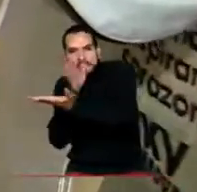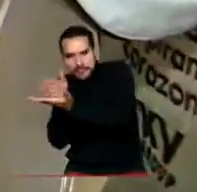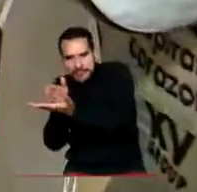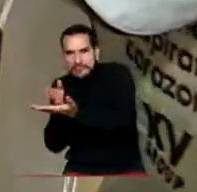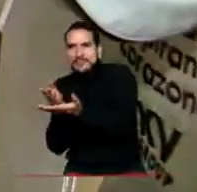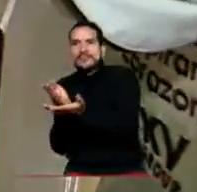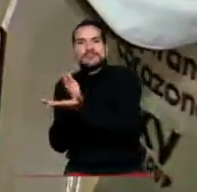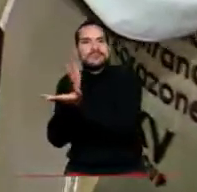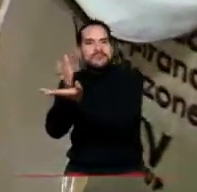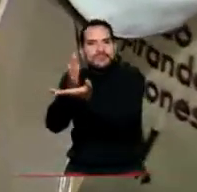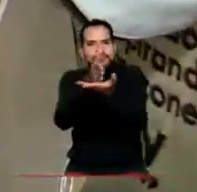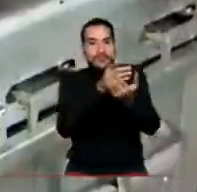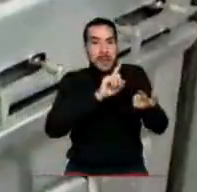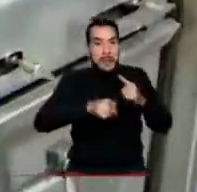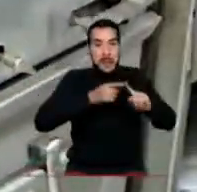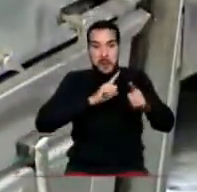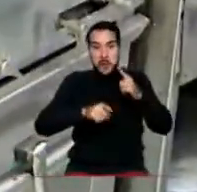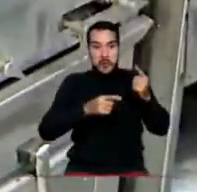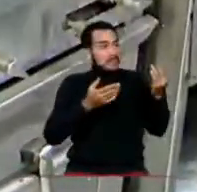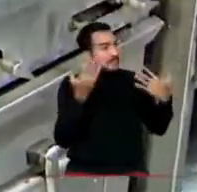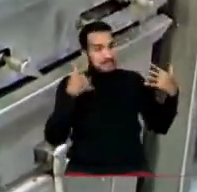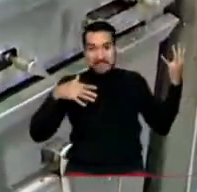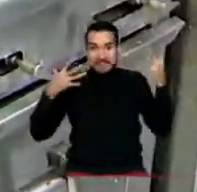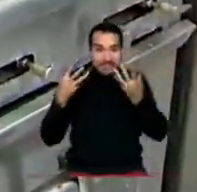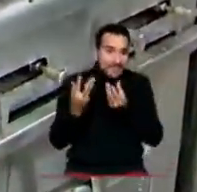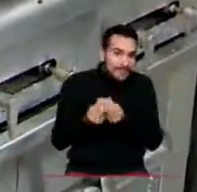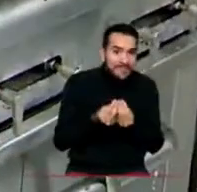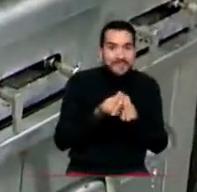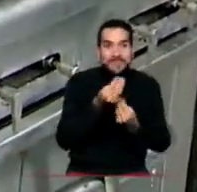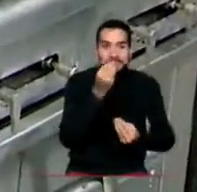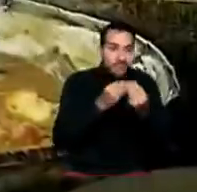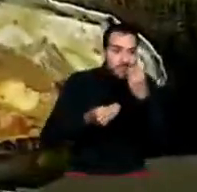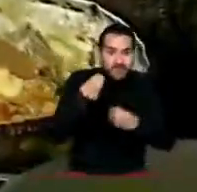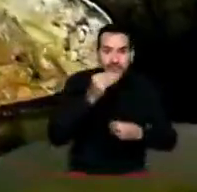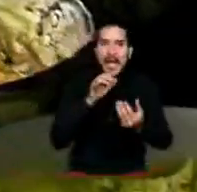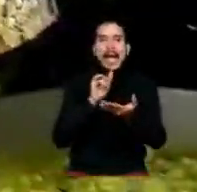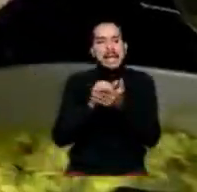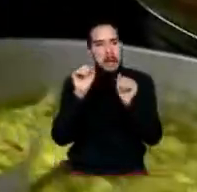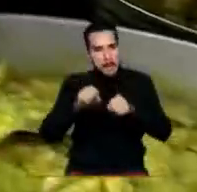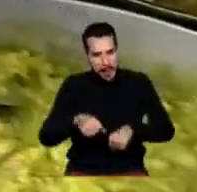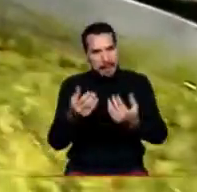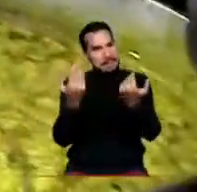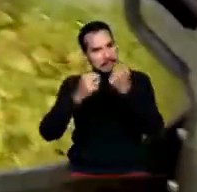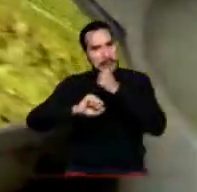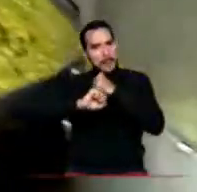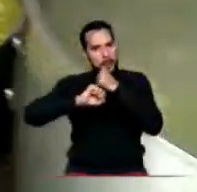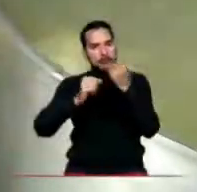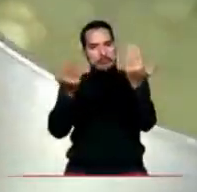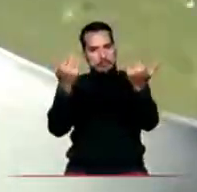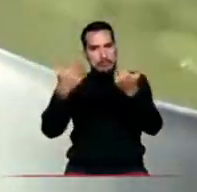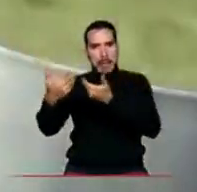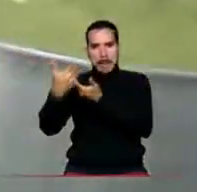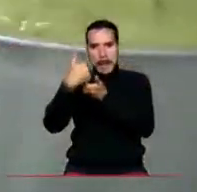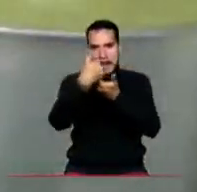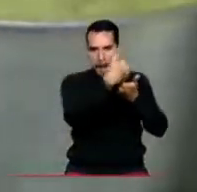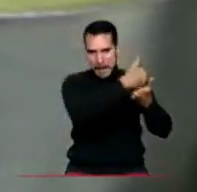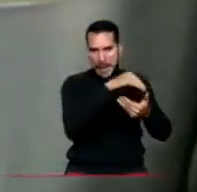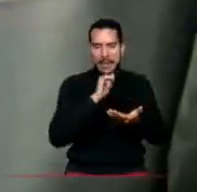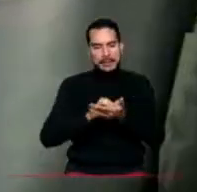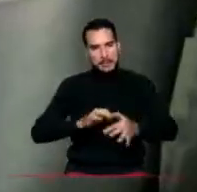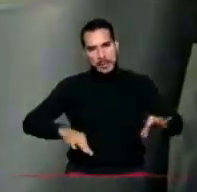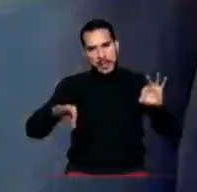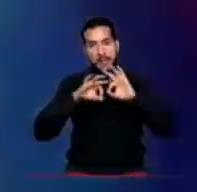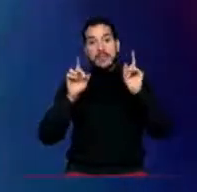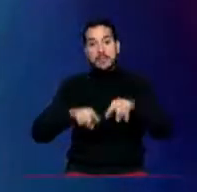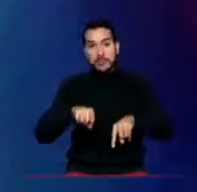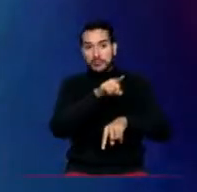con diferentes amigos, pues ahí es la oportunidad de que nos puedan apoyar, ir a hacer el